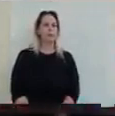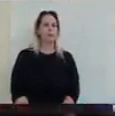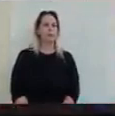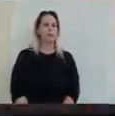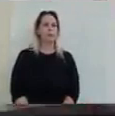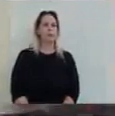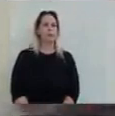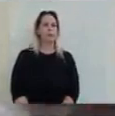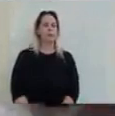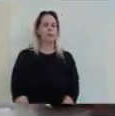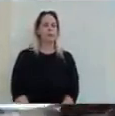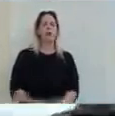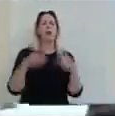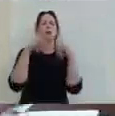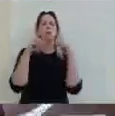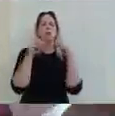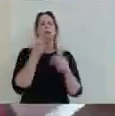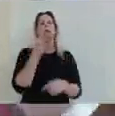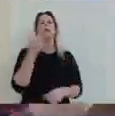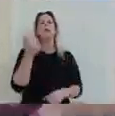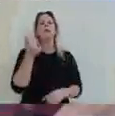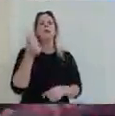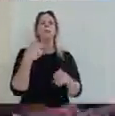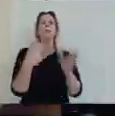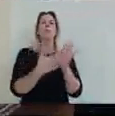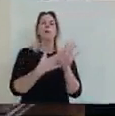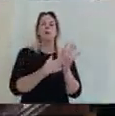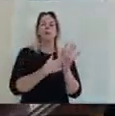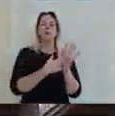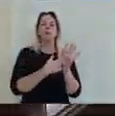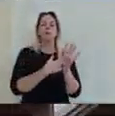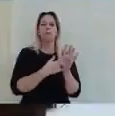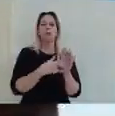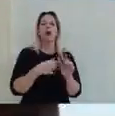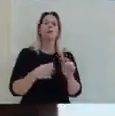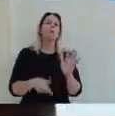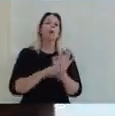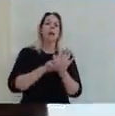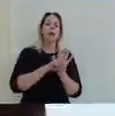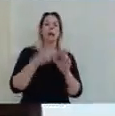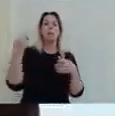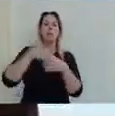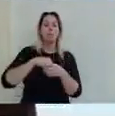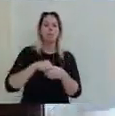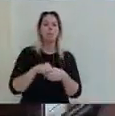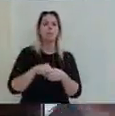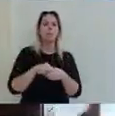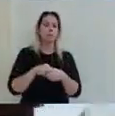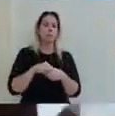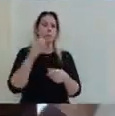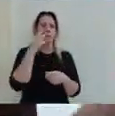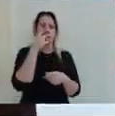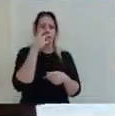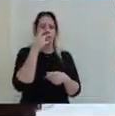de nuestro reglamento interno, dice, el señor concejal que presentara un proyecto lo fundamentará de acuerdo a las